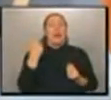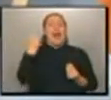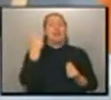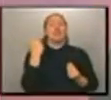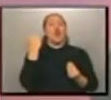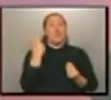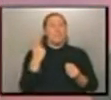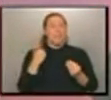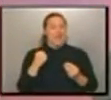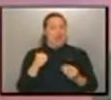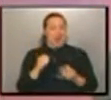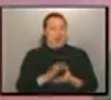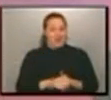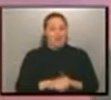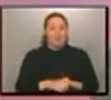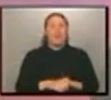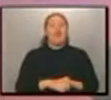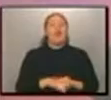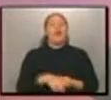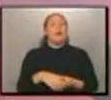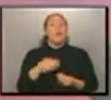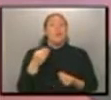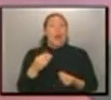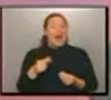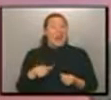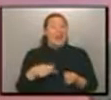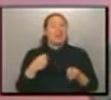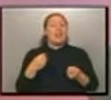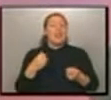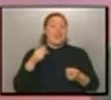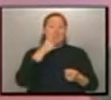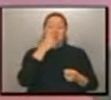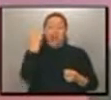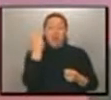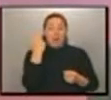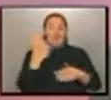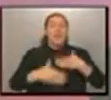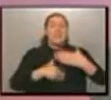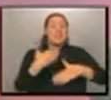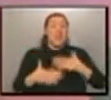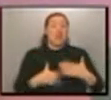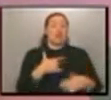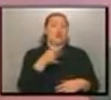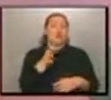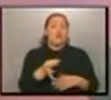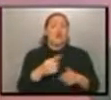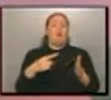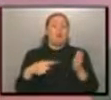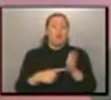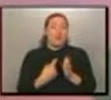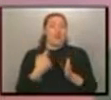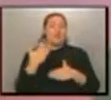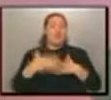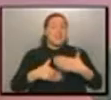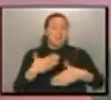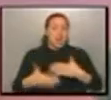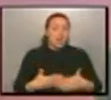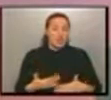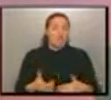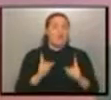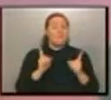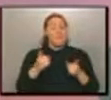lo que es ganadería, hablamos también de lo que son las economías regionales, la citricultura, la apicultura, la horticultura. Todas las actividades aportan o